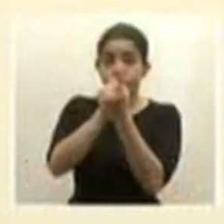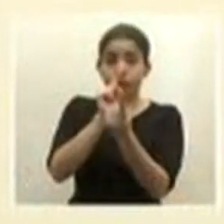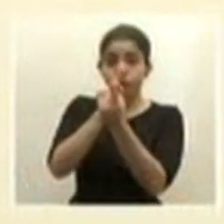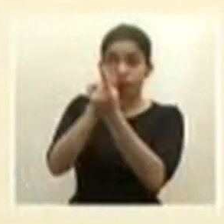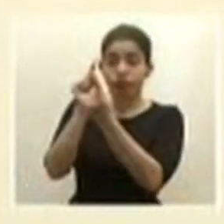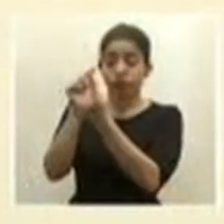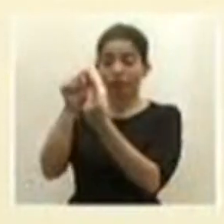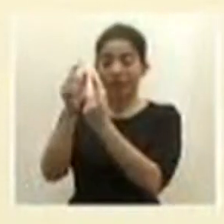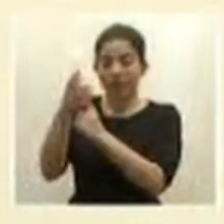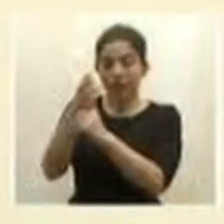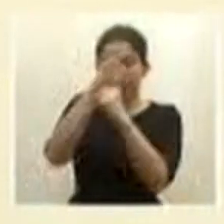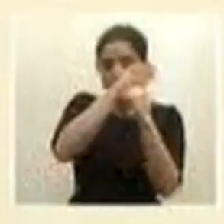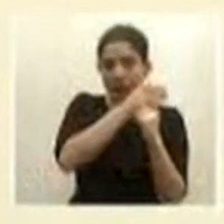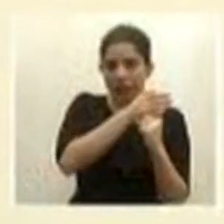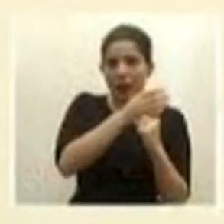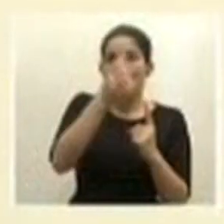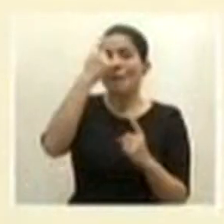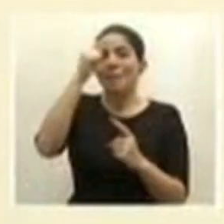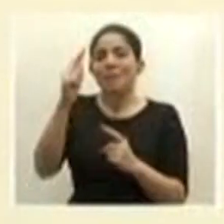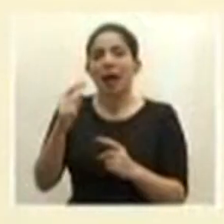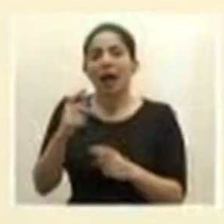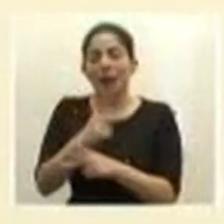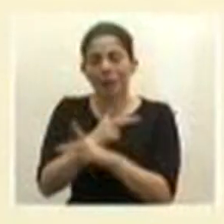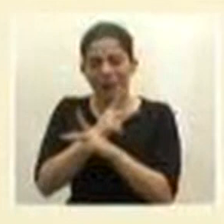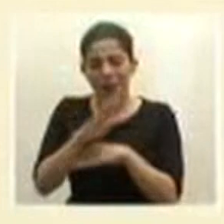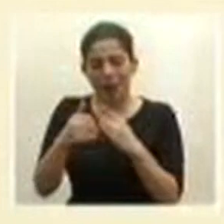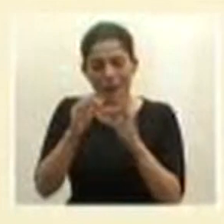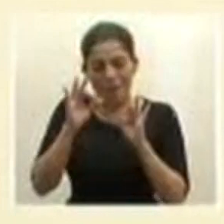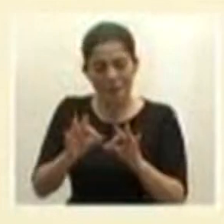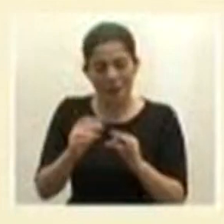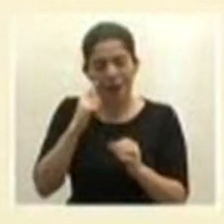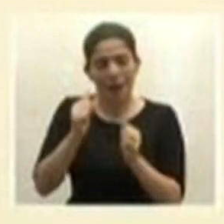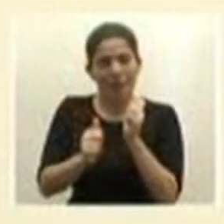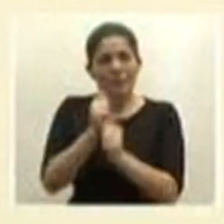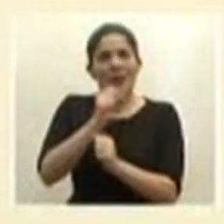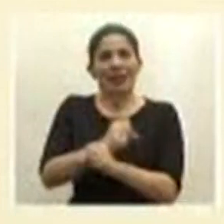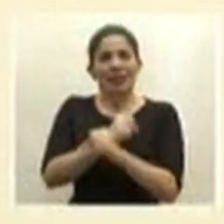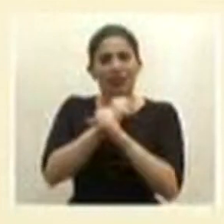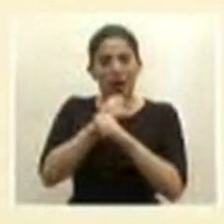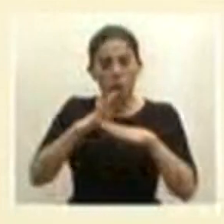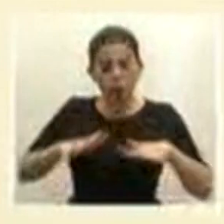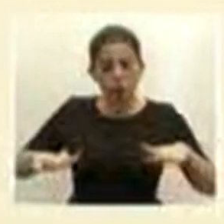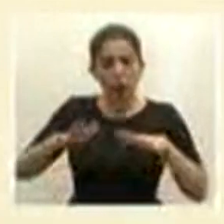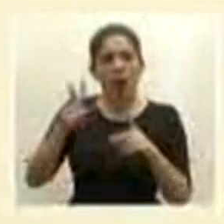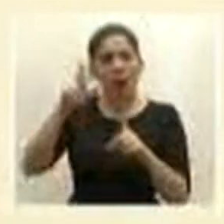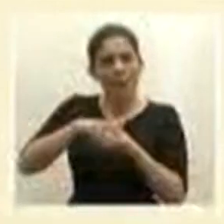y se tomaran todas las previsiones para maximizar los protocolos sanitarios dentro de la Asamblea Legislativa.